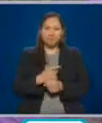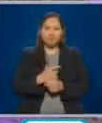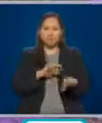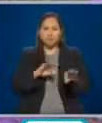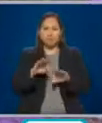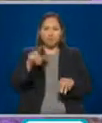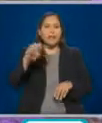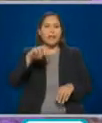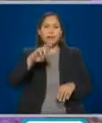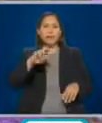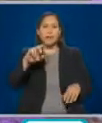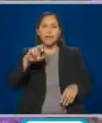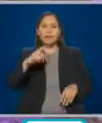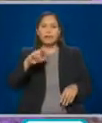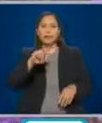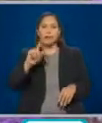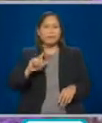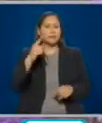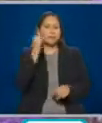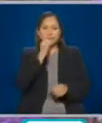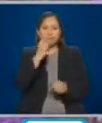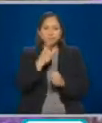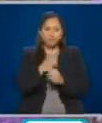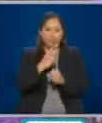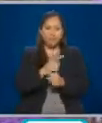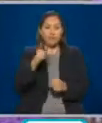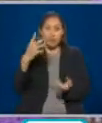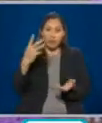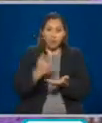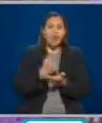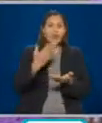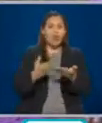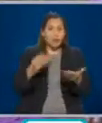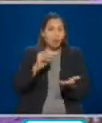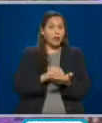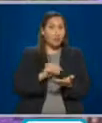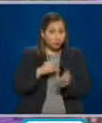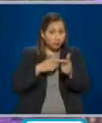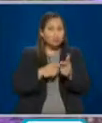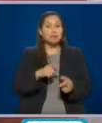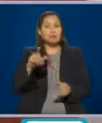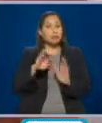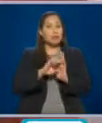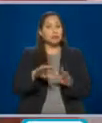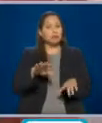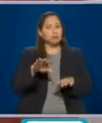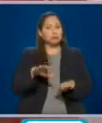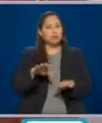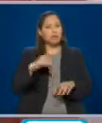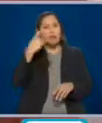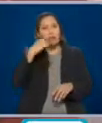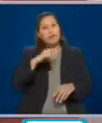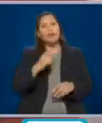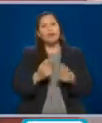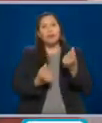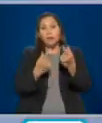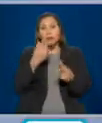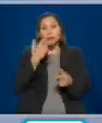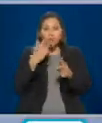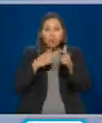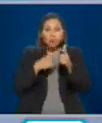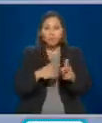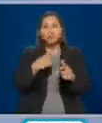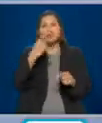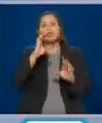todos. Siempre quiso Sí. ser el primero en muchas cosas y lo consiguió y hasta la fecha. Muy pues, bien, siguen gran ejemplo entonces para aquellos que quieren continuar sus carreras